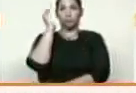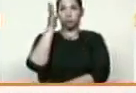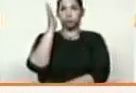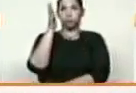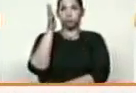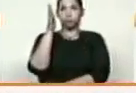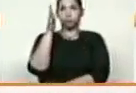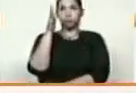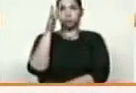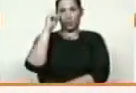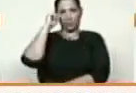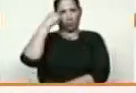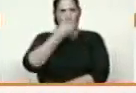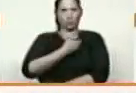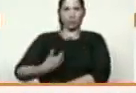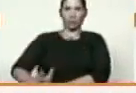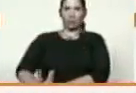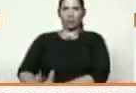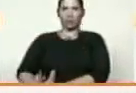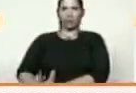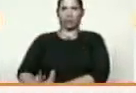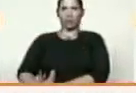que el presidente se paró y me apoyó.